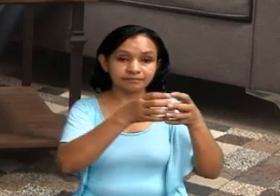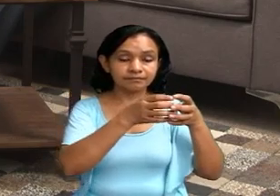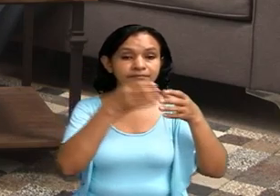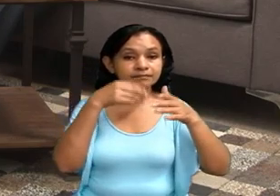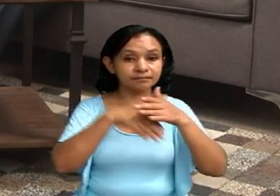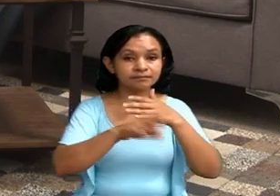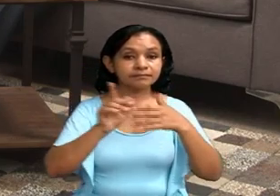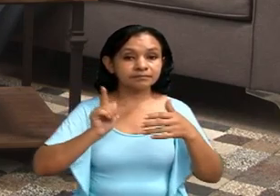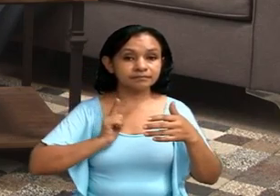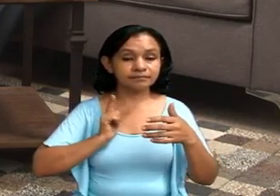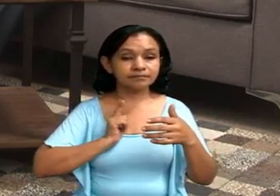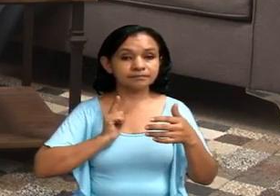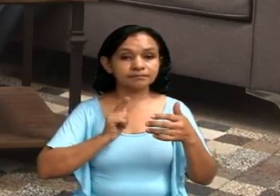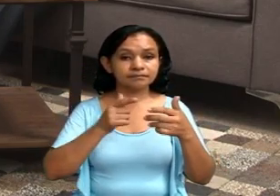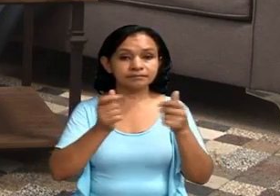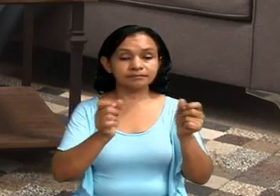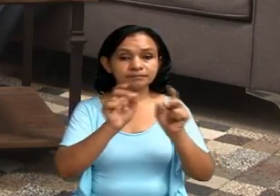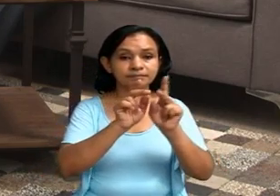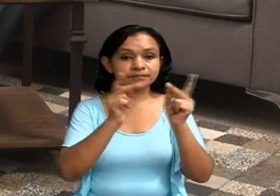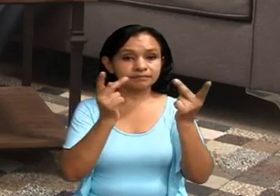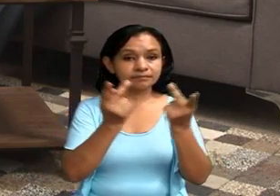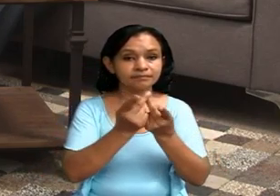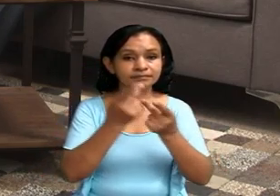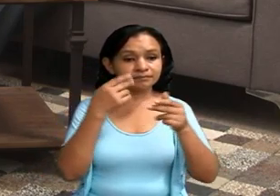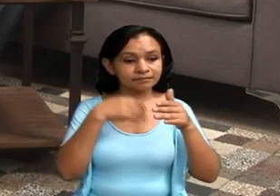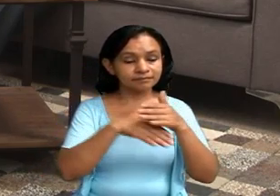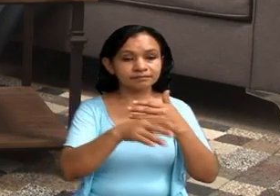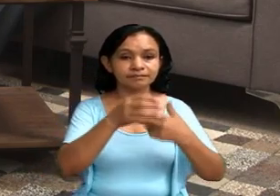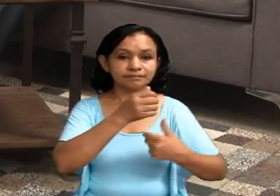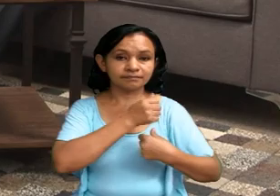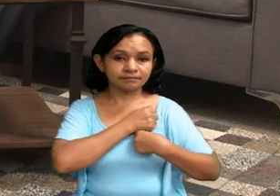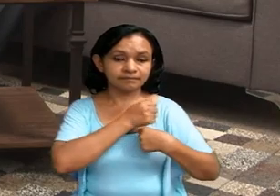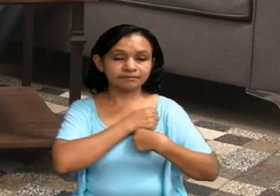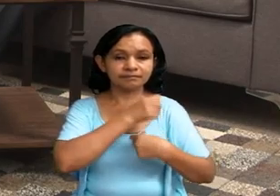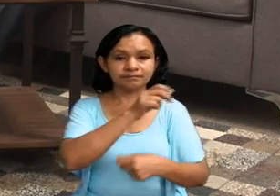ya tenemos como un banco de público, llegan compañeros del ejército,